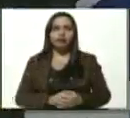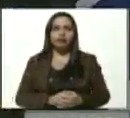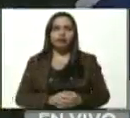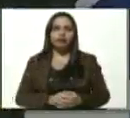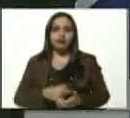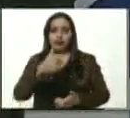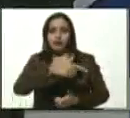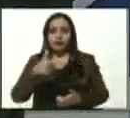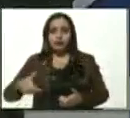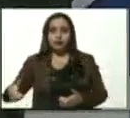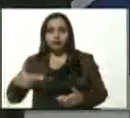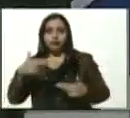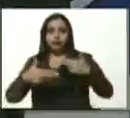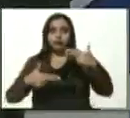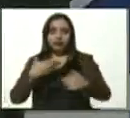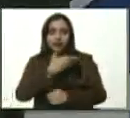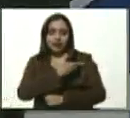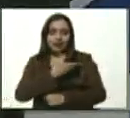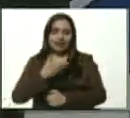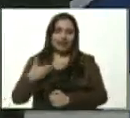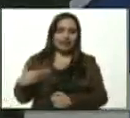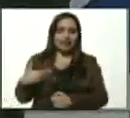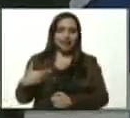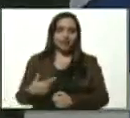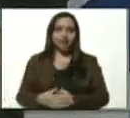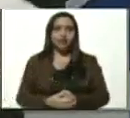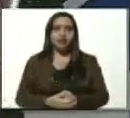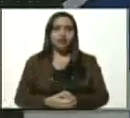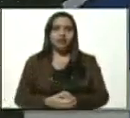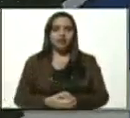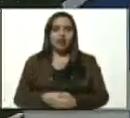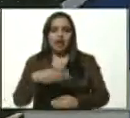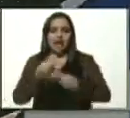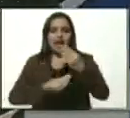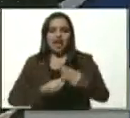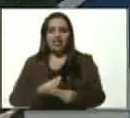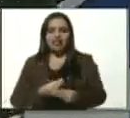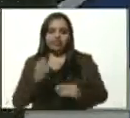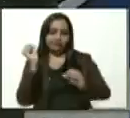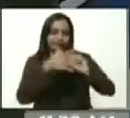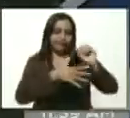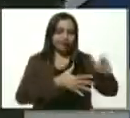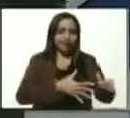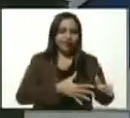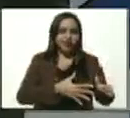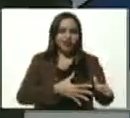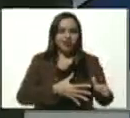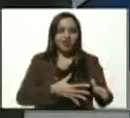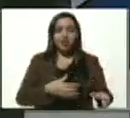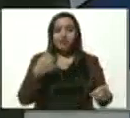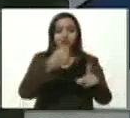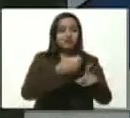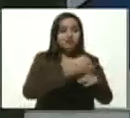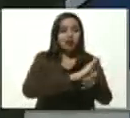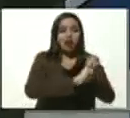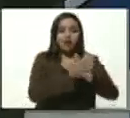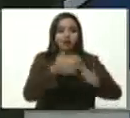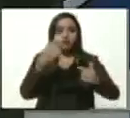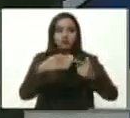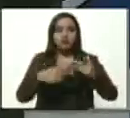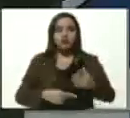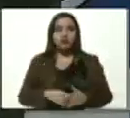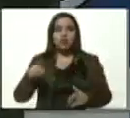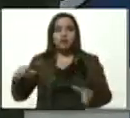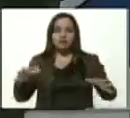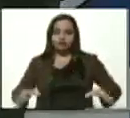delincuentes que intentaron, repito, cometer este acto terrorista. Incluso